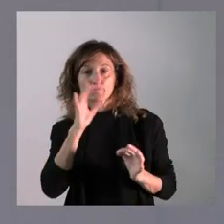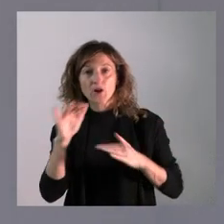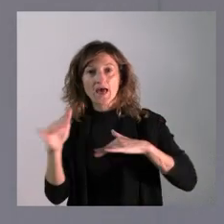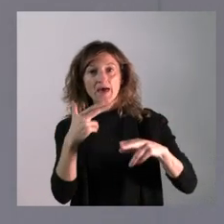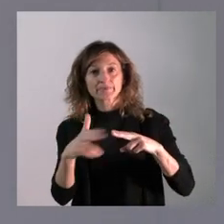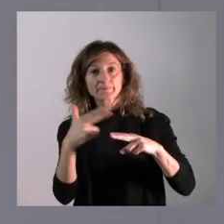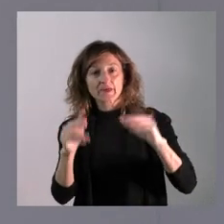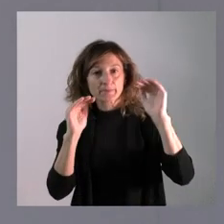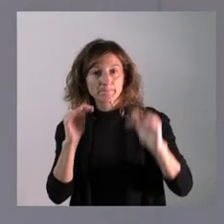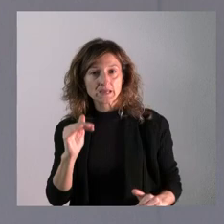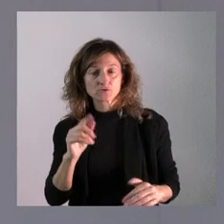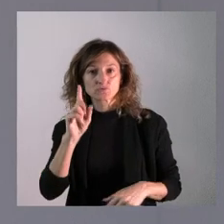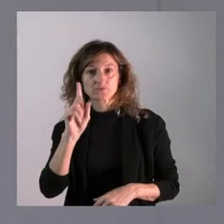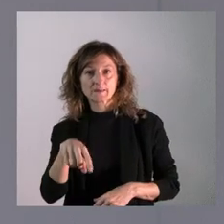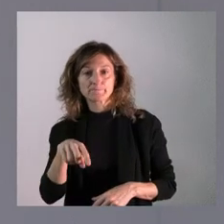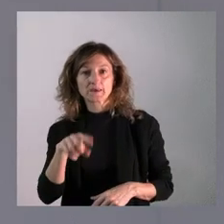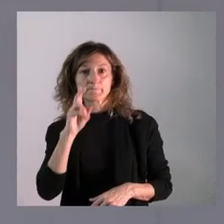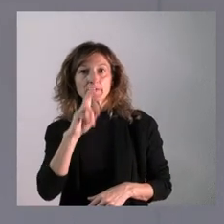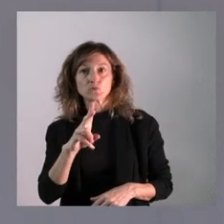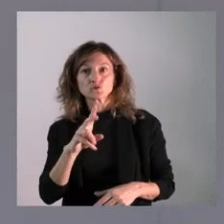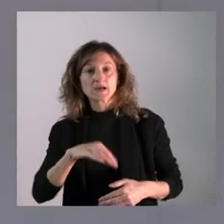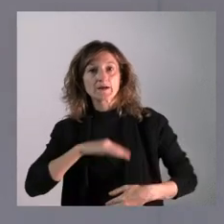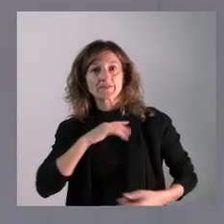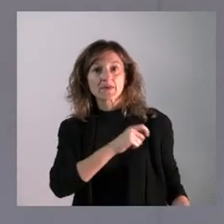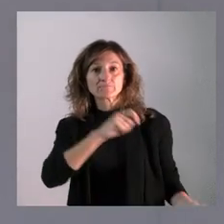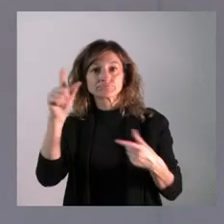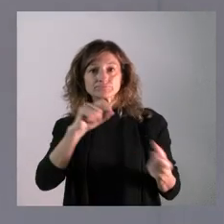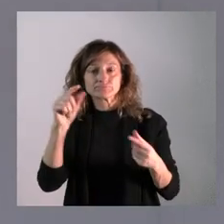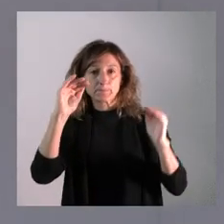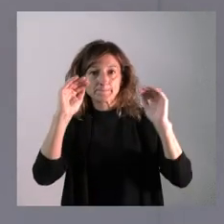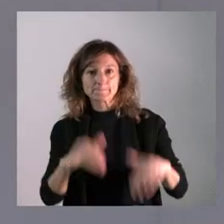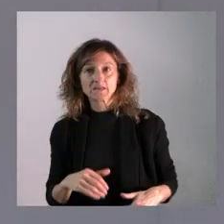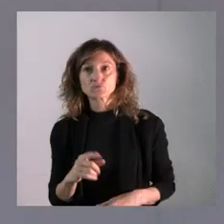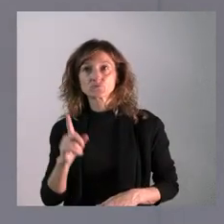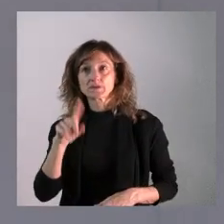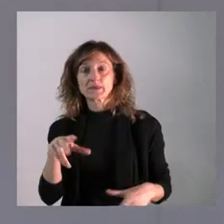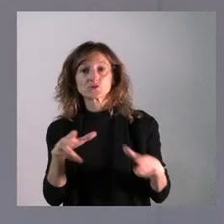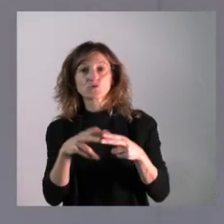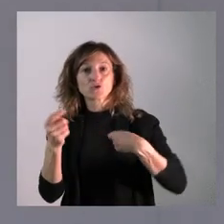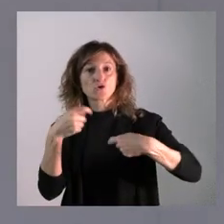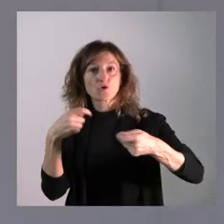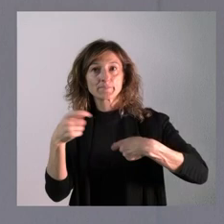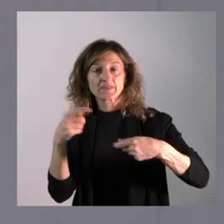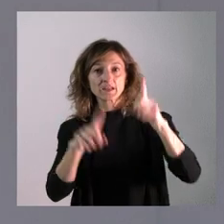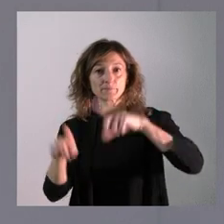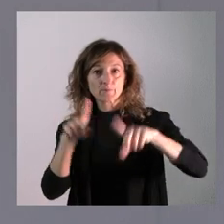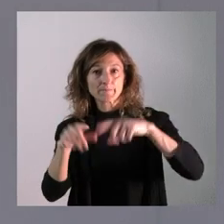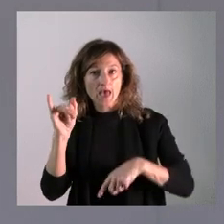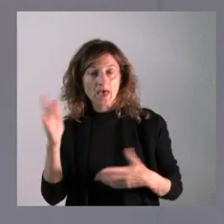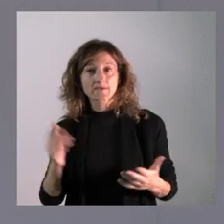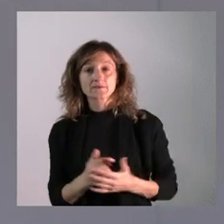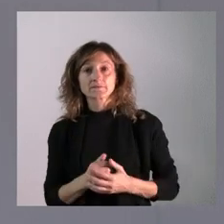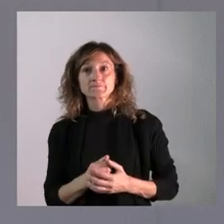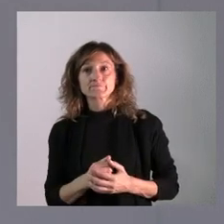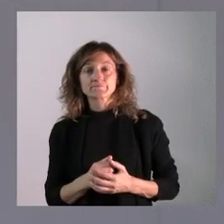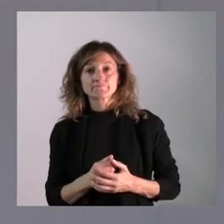también está suponiendo una menor capacidad de exportación también verdad que nuestros socios comerciales están pasando problemas pero esto no nos